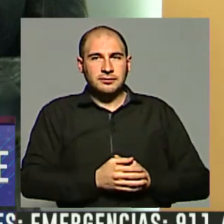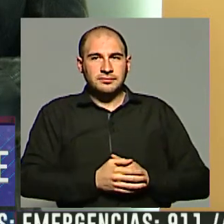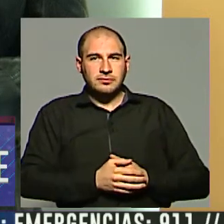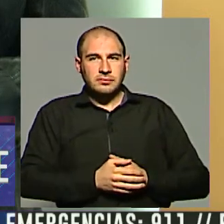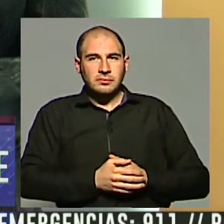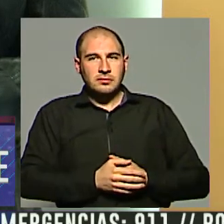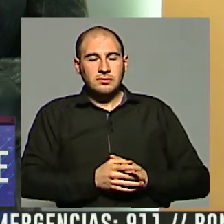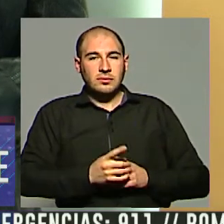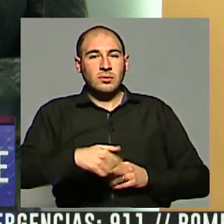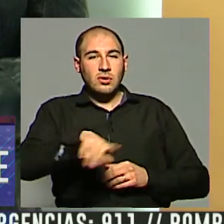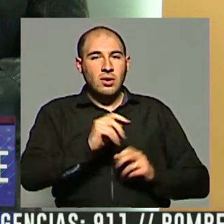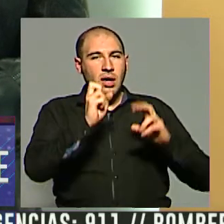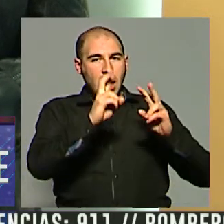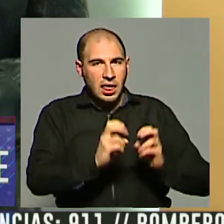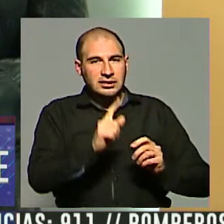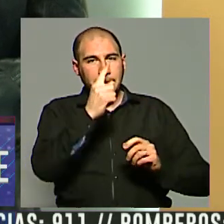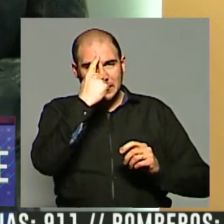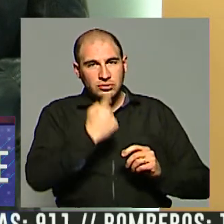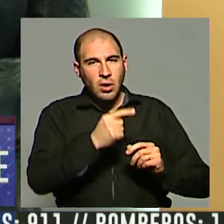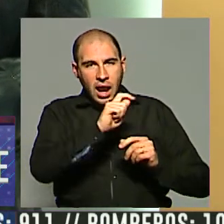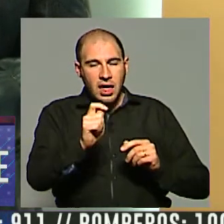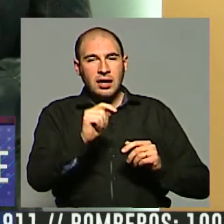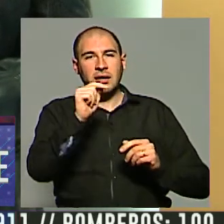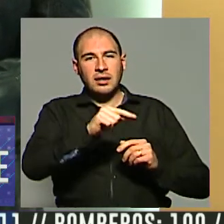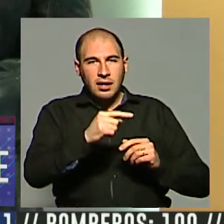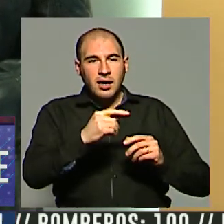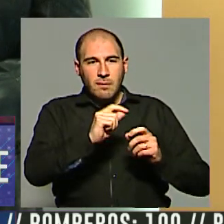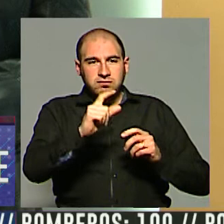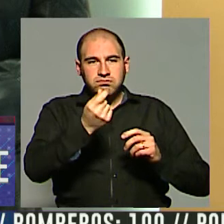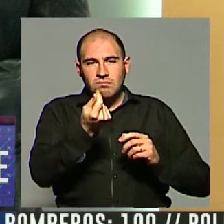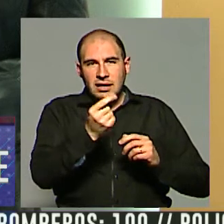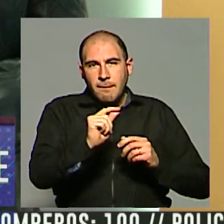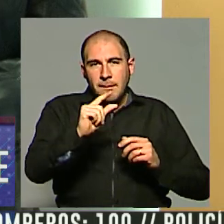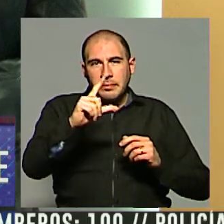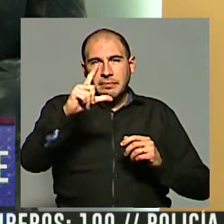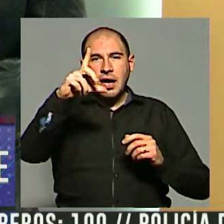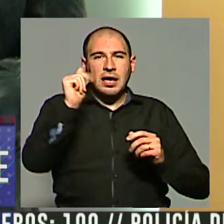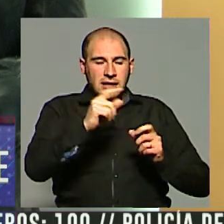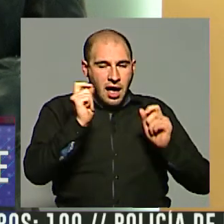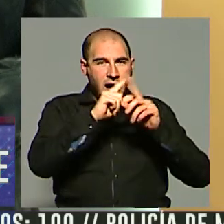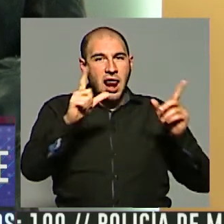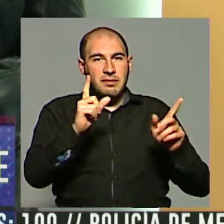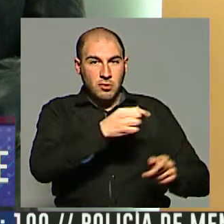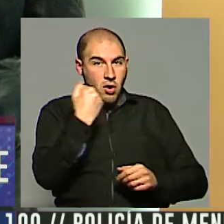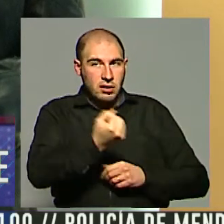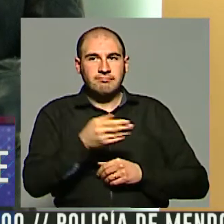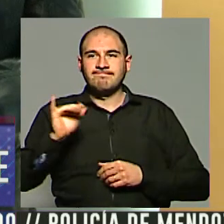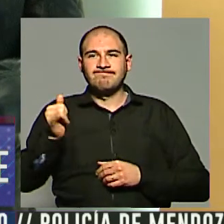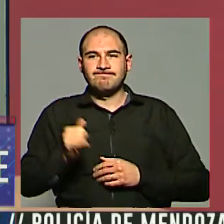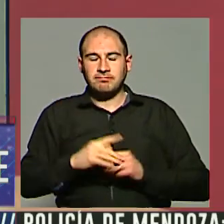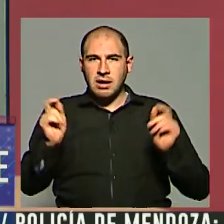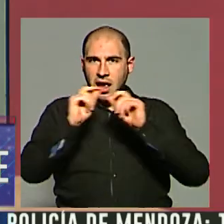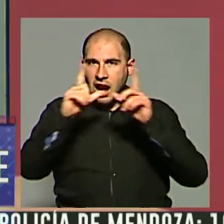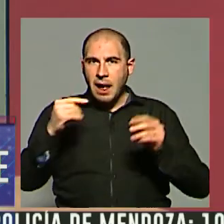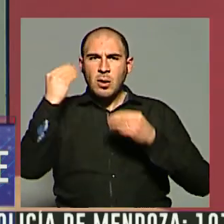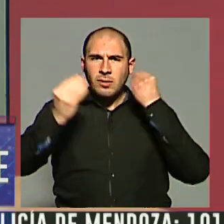que lo vamos analizando mes a mes es cada vez mayor el monto, y esto es lo que genera una alarma importante. Sí, genera alarma,